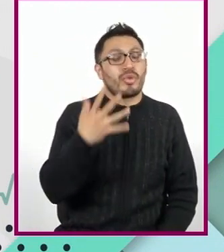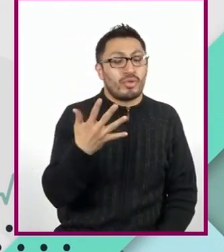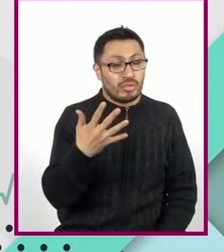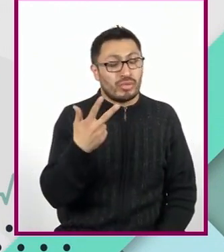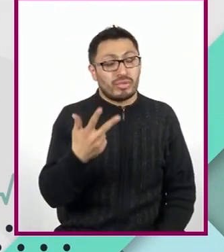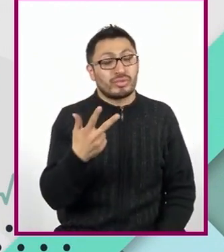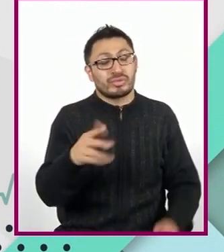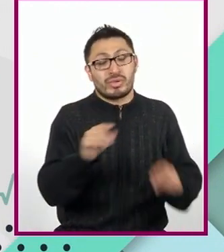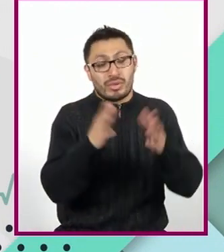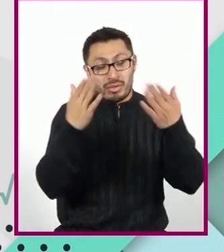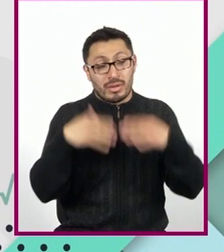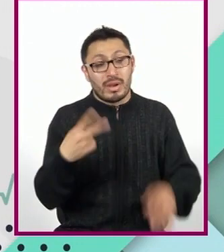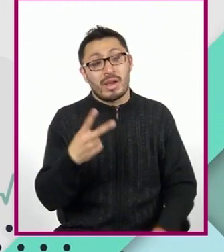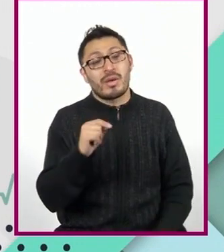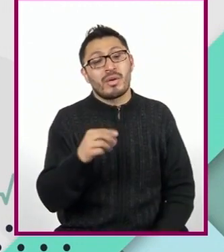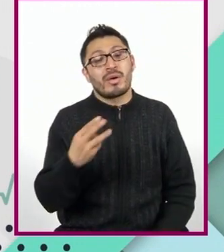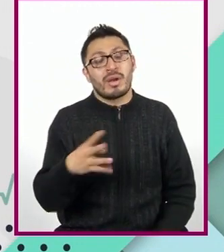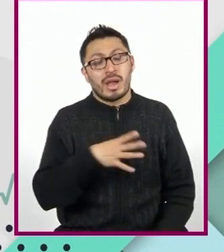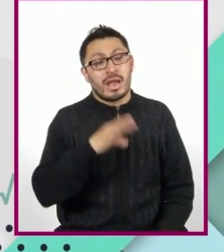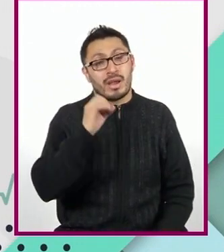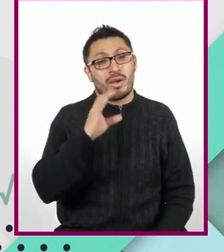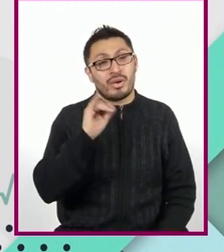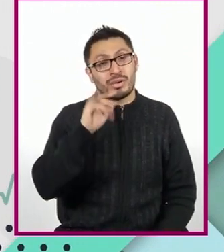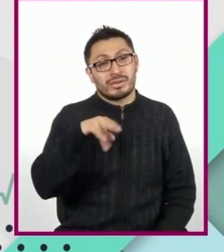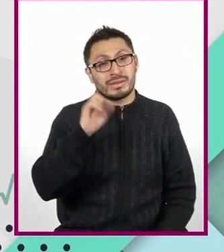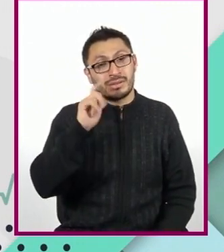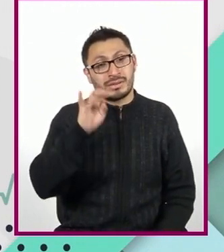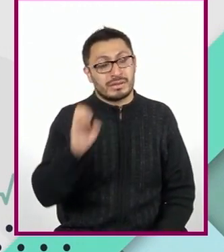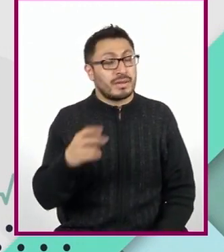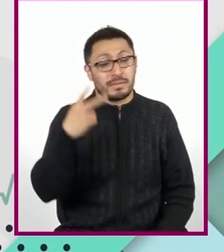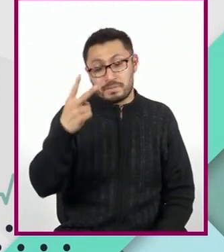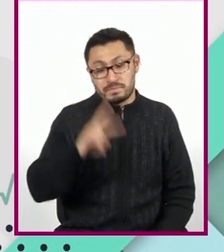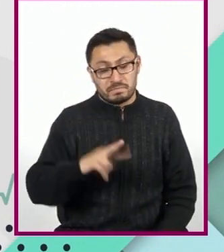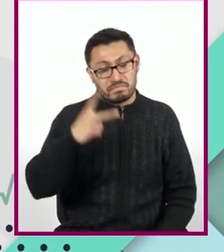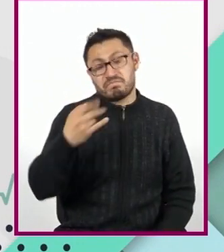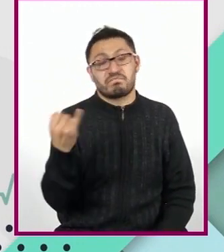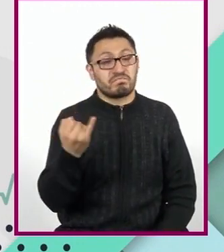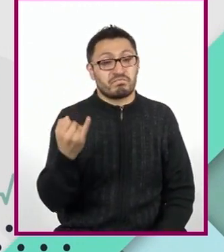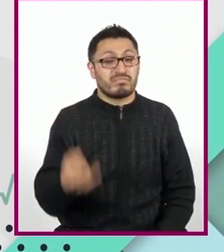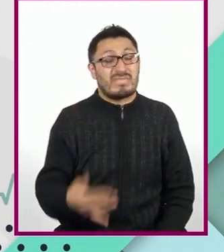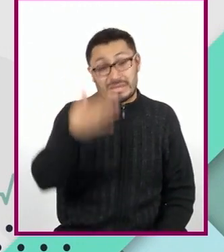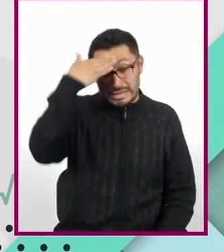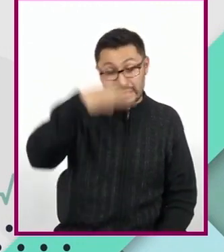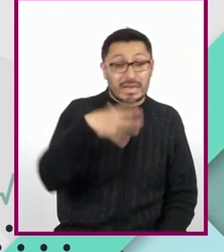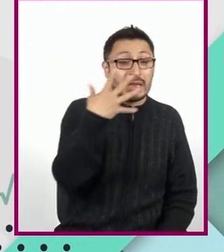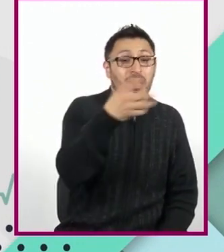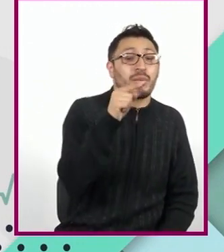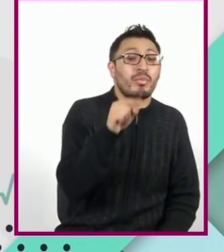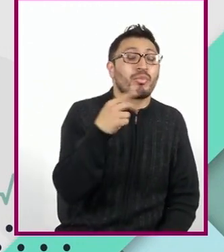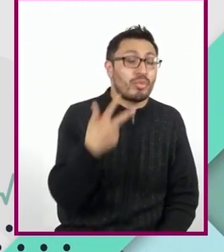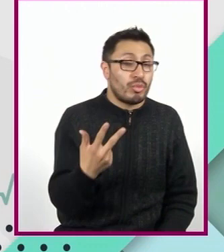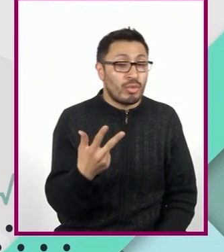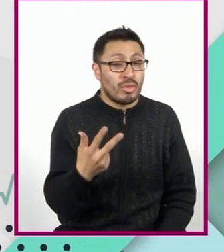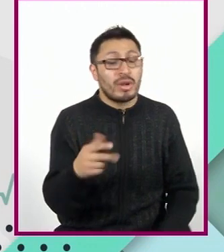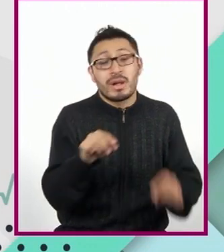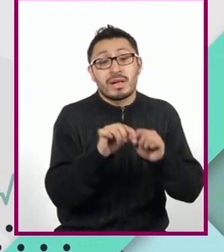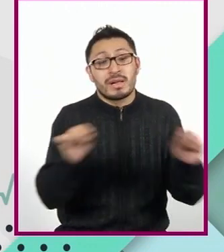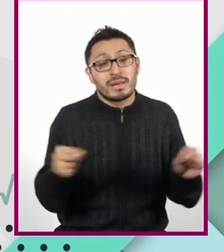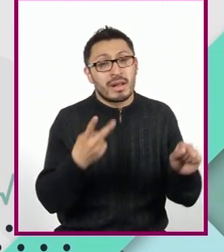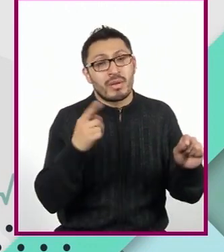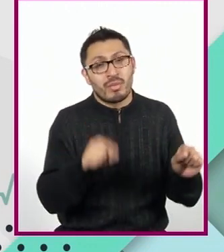2.3 es el cociente de ambas cantidades. Al saber 5.8